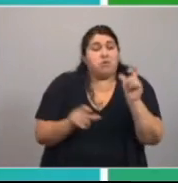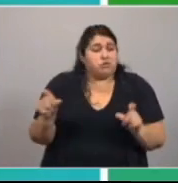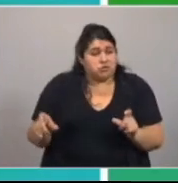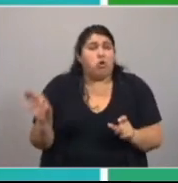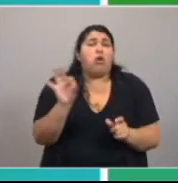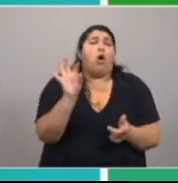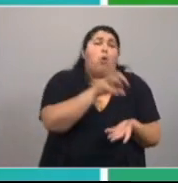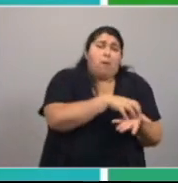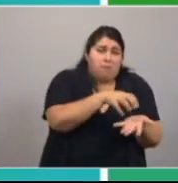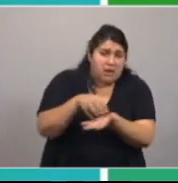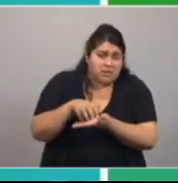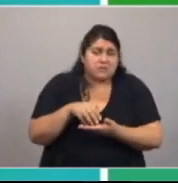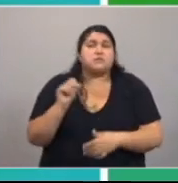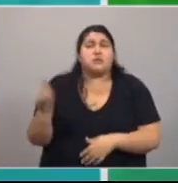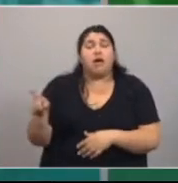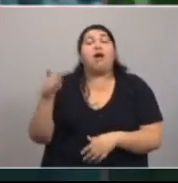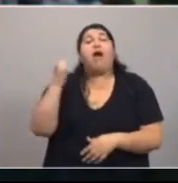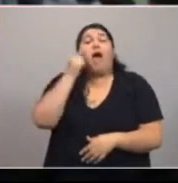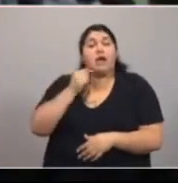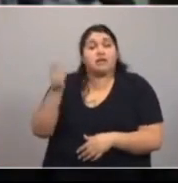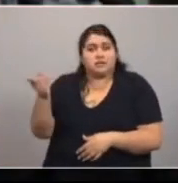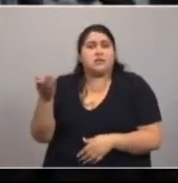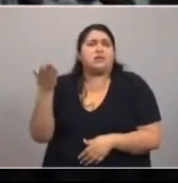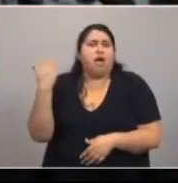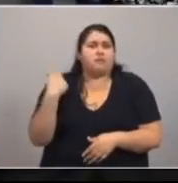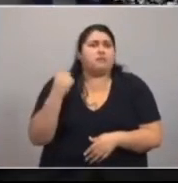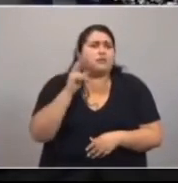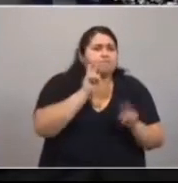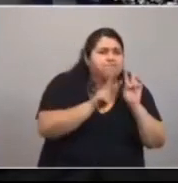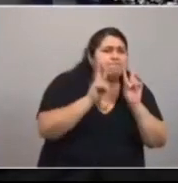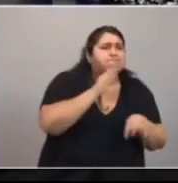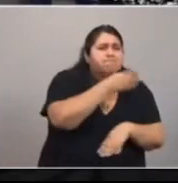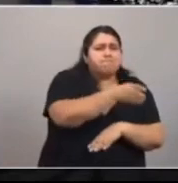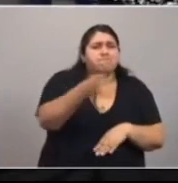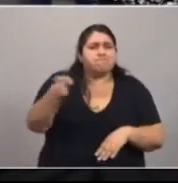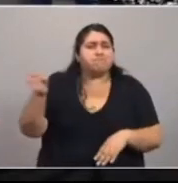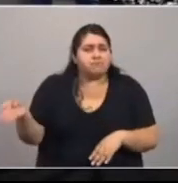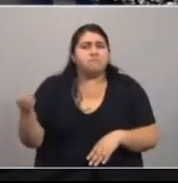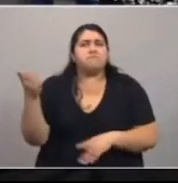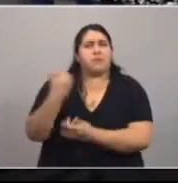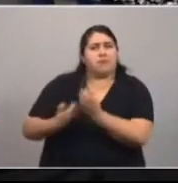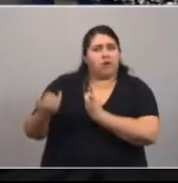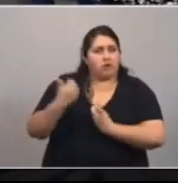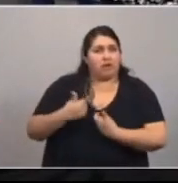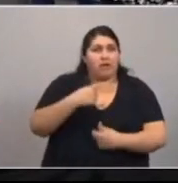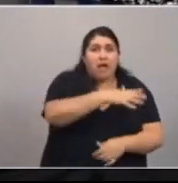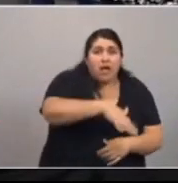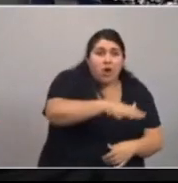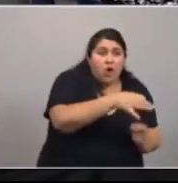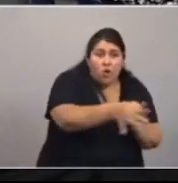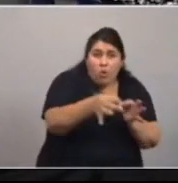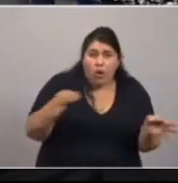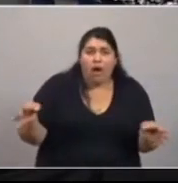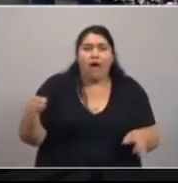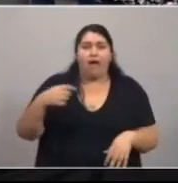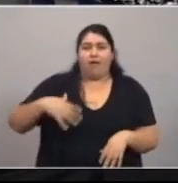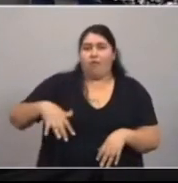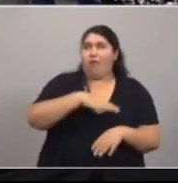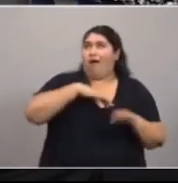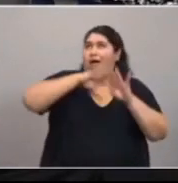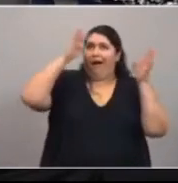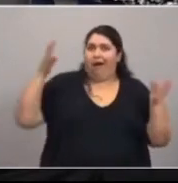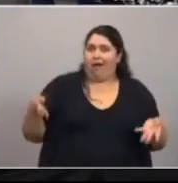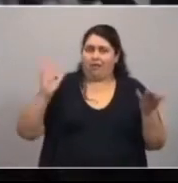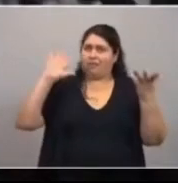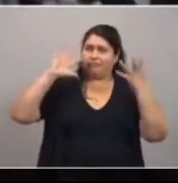muchas de las zonas afectadas y me contaba que en muchas localidades, quizás naves como esta, sufrieron un duro golpe a su producción porque el